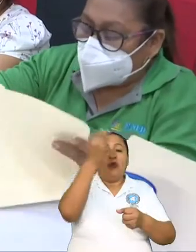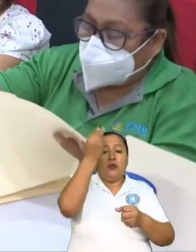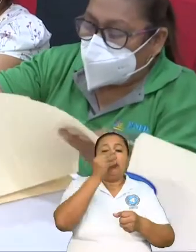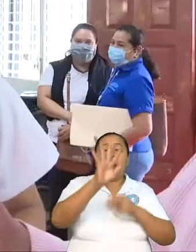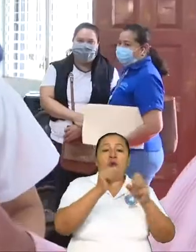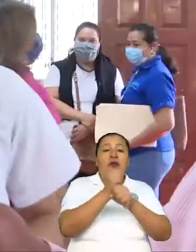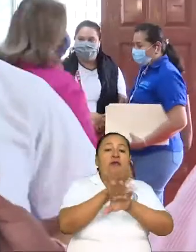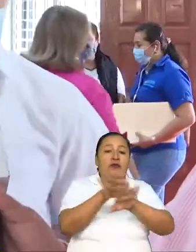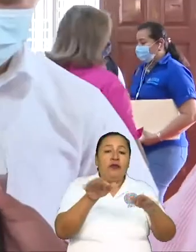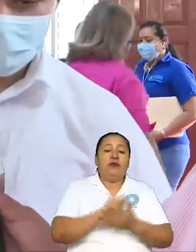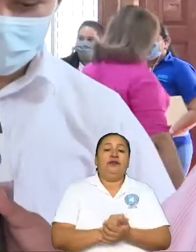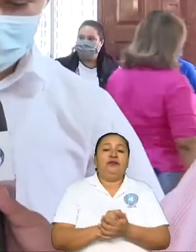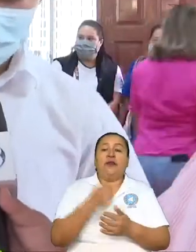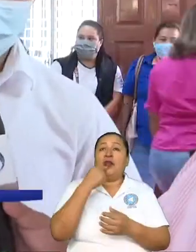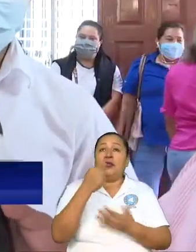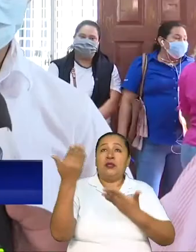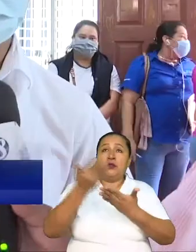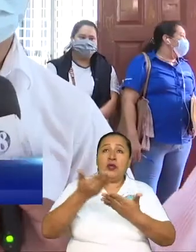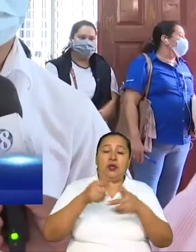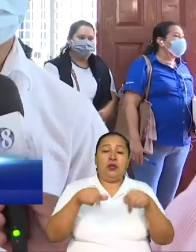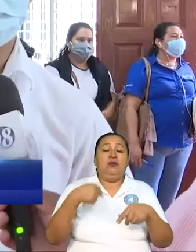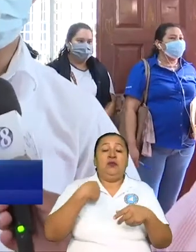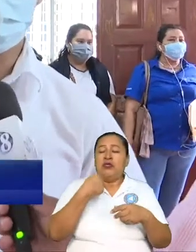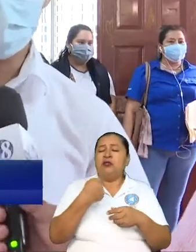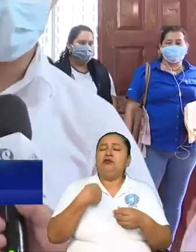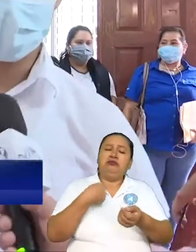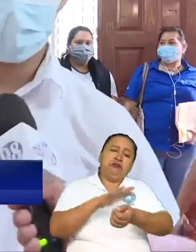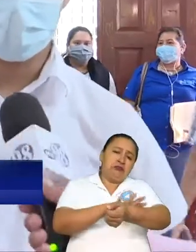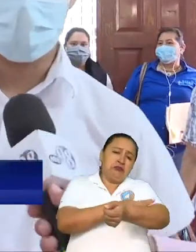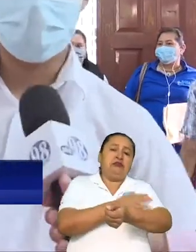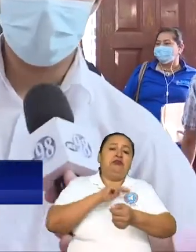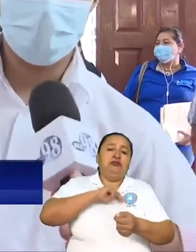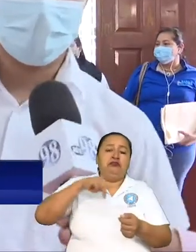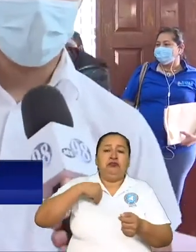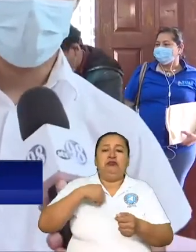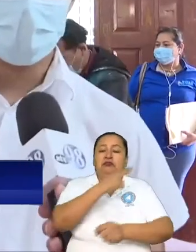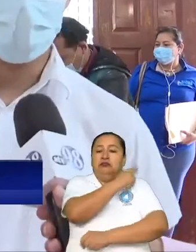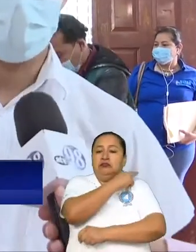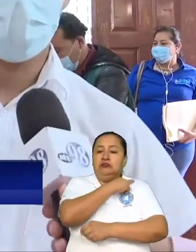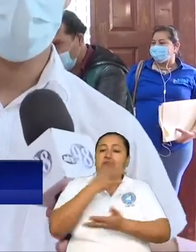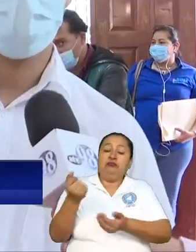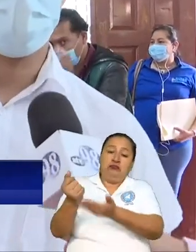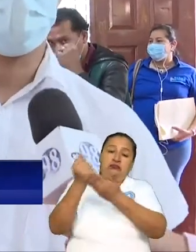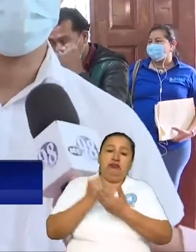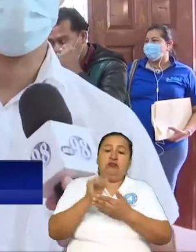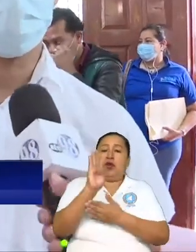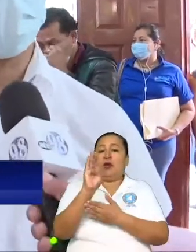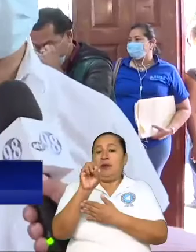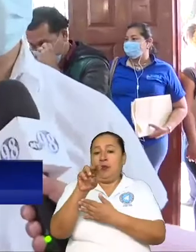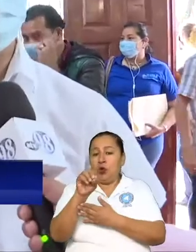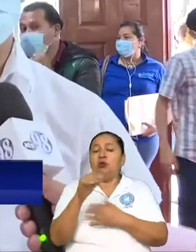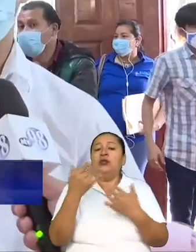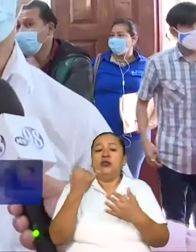académica. Fue una gran emoción que nuestro comandante pues nos da nuestra ayuda con el bono y así